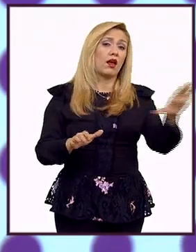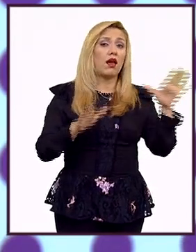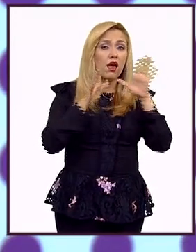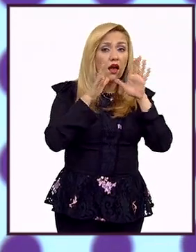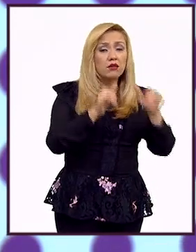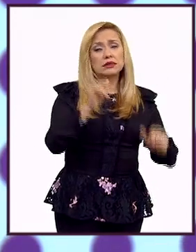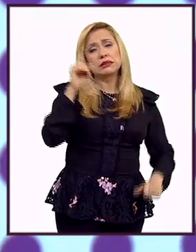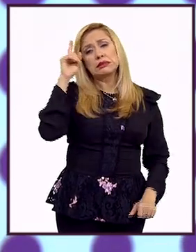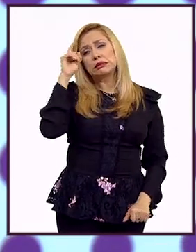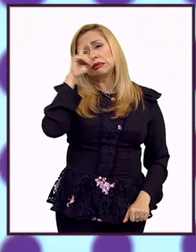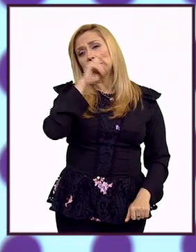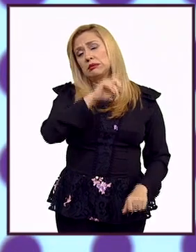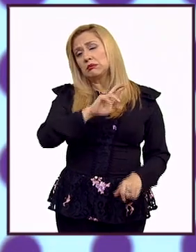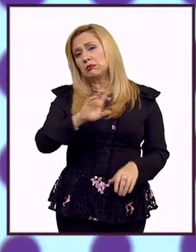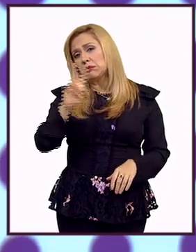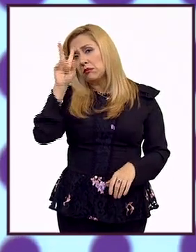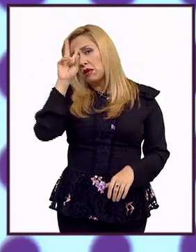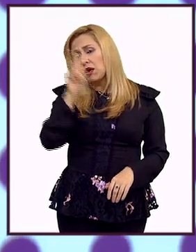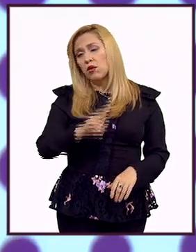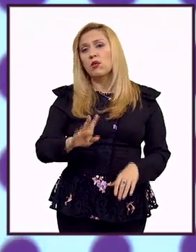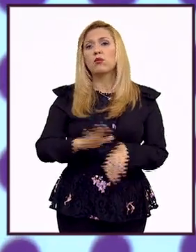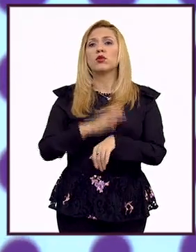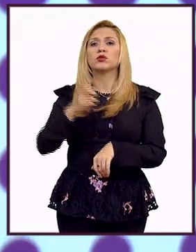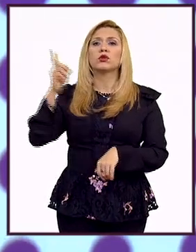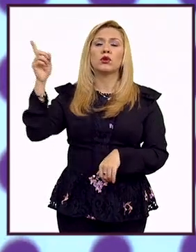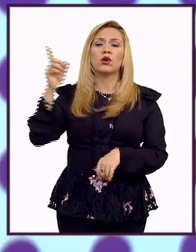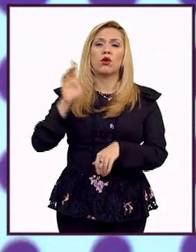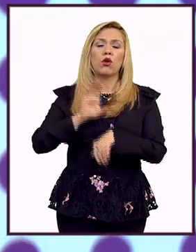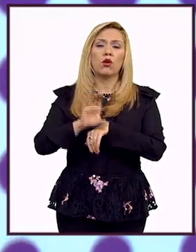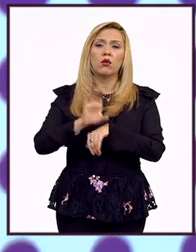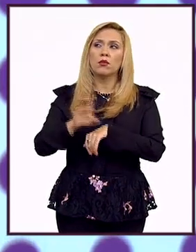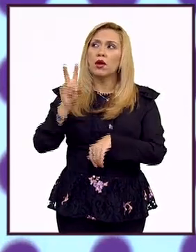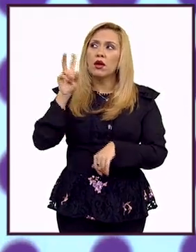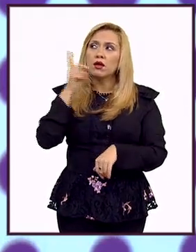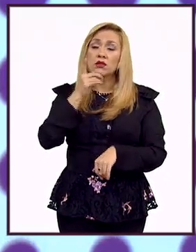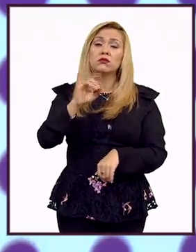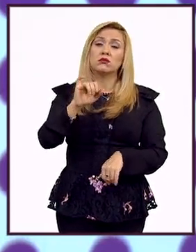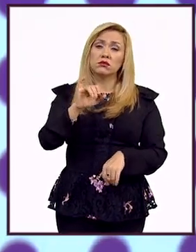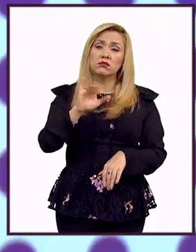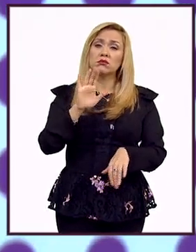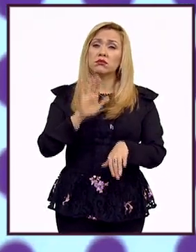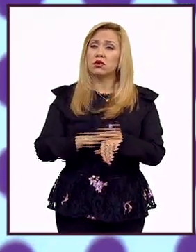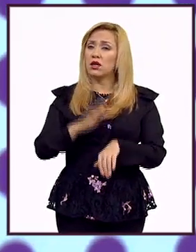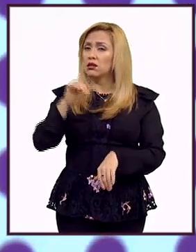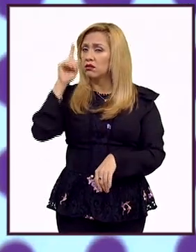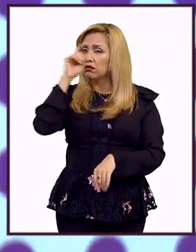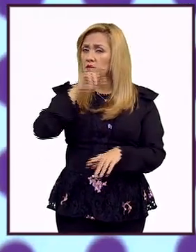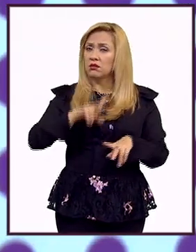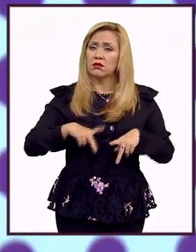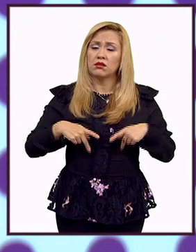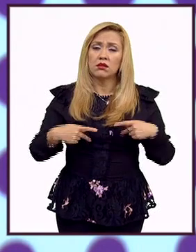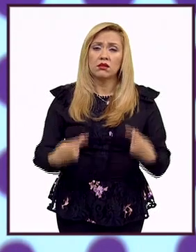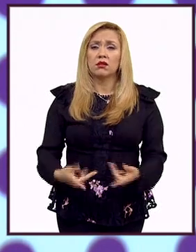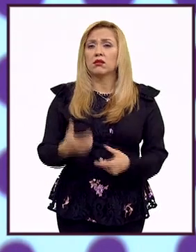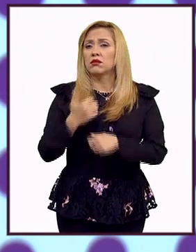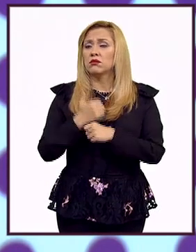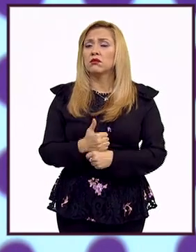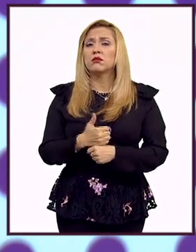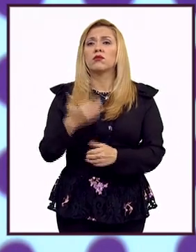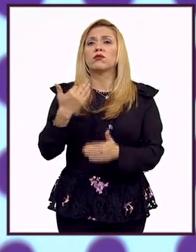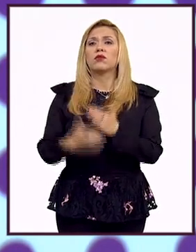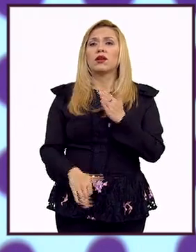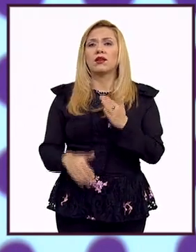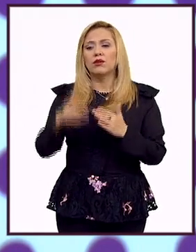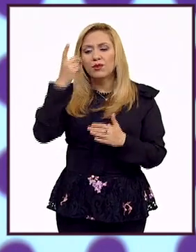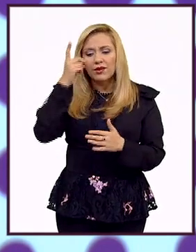no solo en Colombia, sino en el mundo, se dice que el campesinado está en una especial condición de vulnerabilidad debido no solo a la falta de acceso a la tierra, sino a la falta